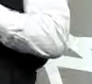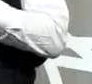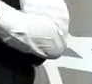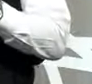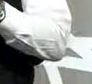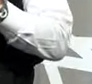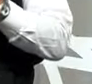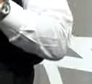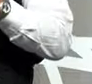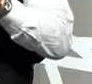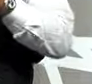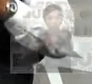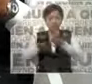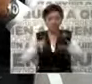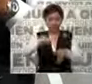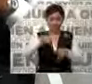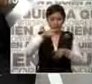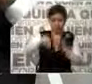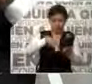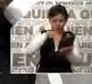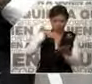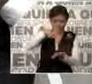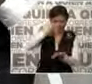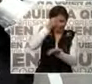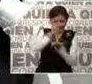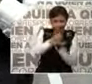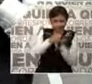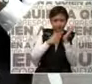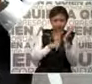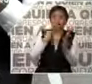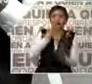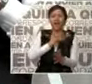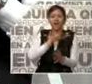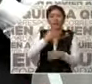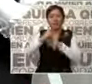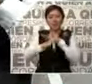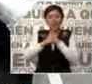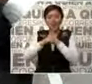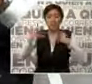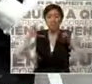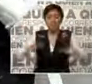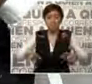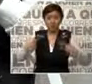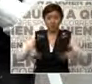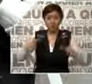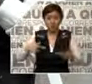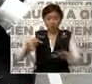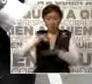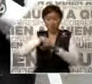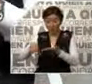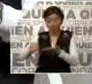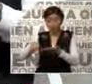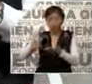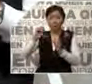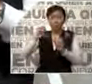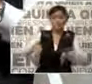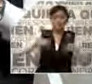¿Sabes por qué? Muchas veces hemos, en este mismo espacio, tenido casos en los que las personas que realizan una compra-venta de autos se ven con el problema de